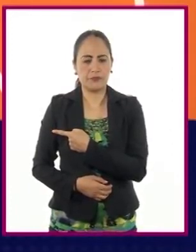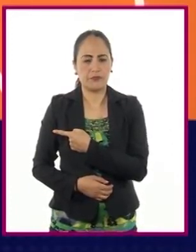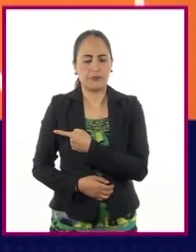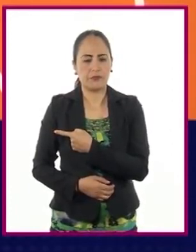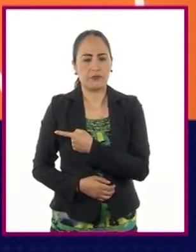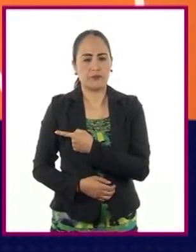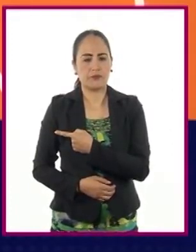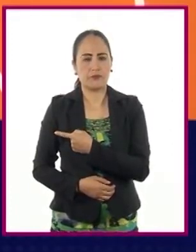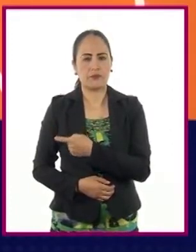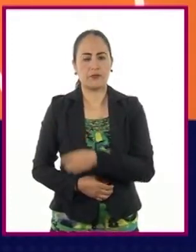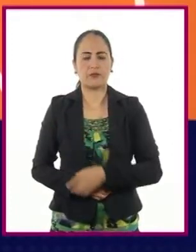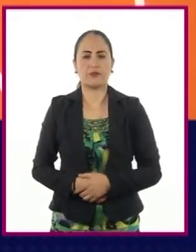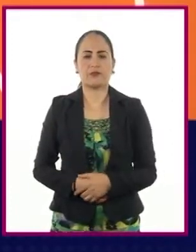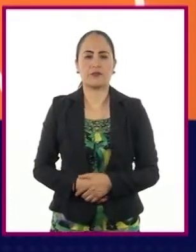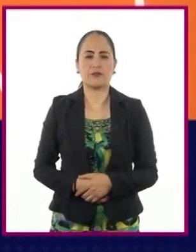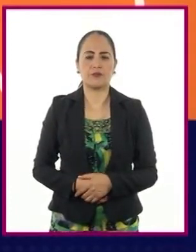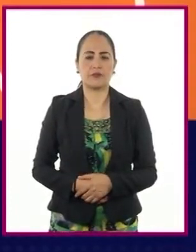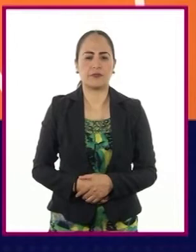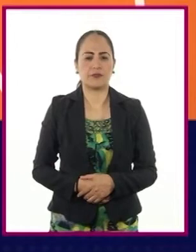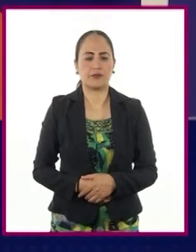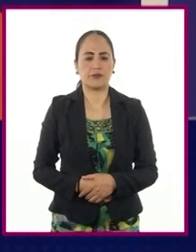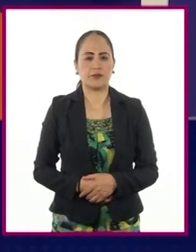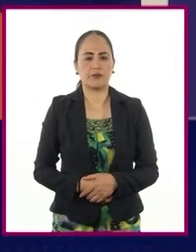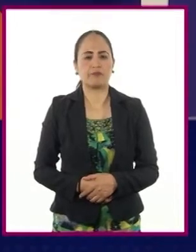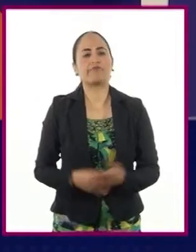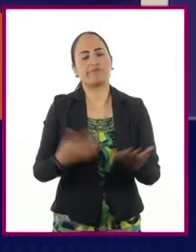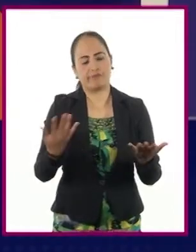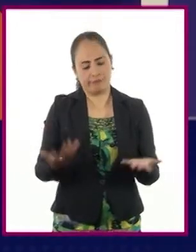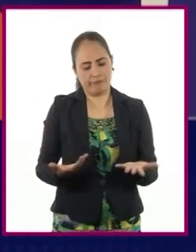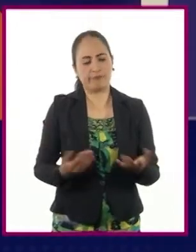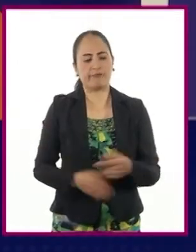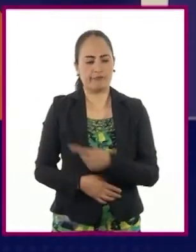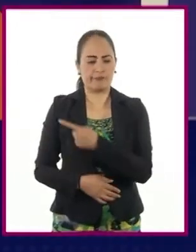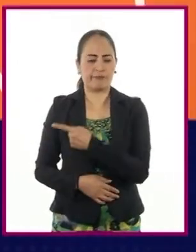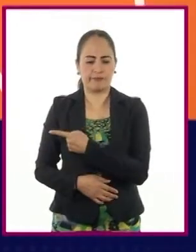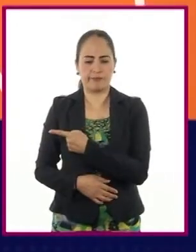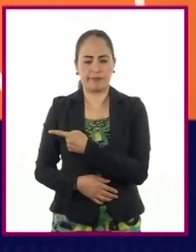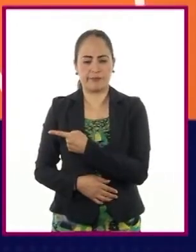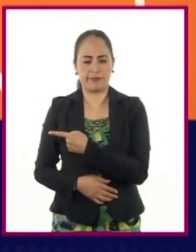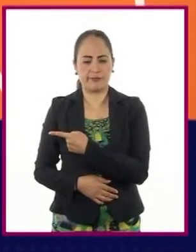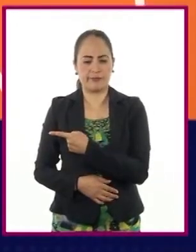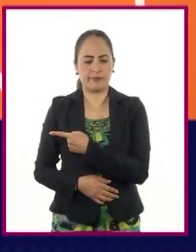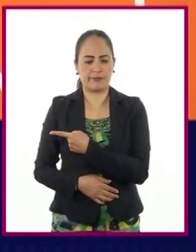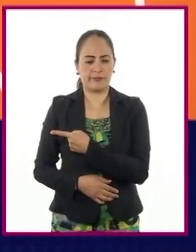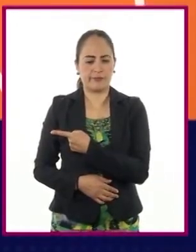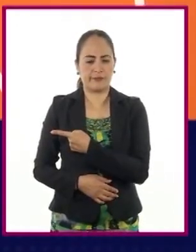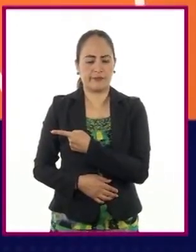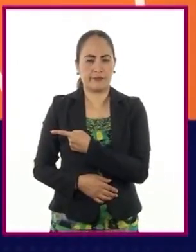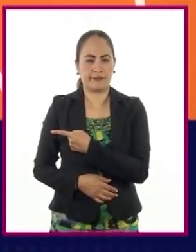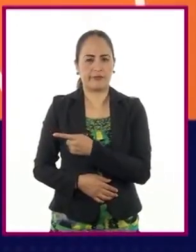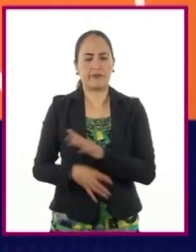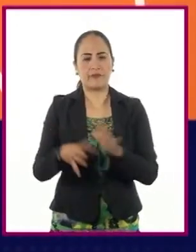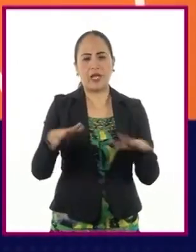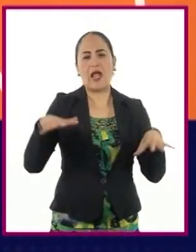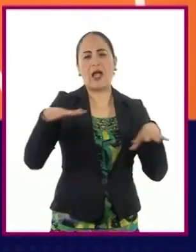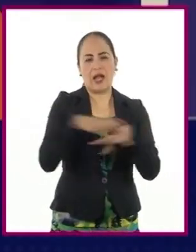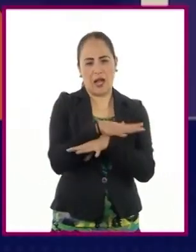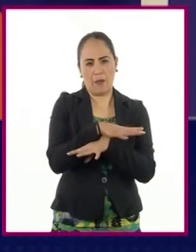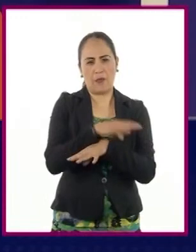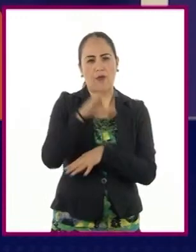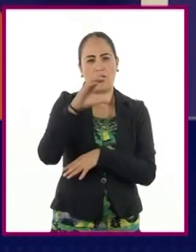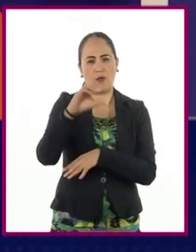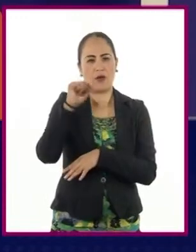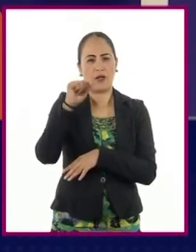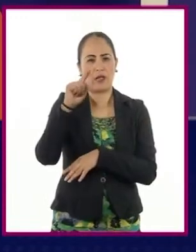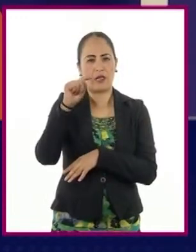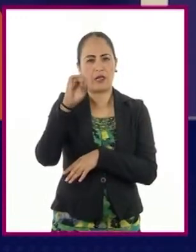o perder un electrón de valencia? Así es, perder un electrón de valencia, por lo que se convierte en un catión.